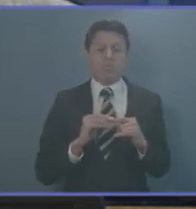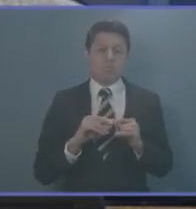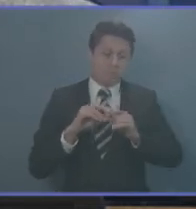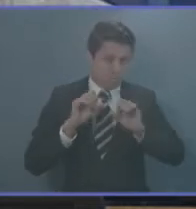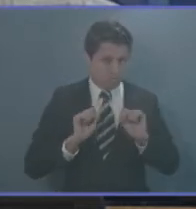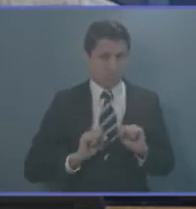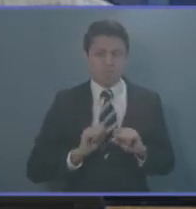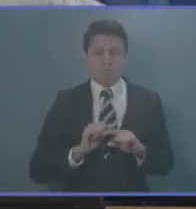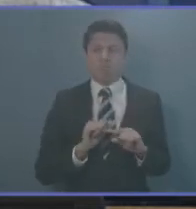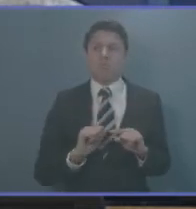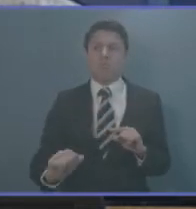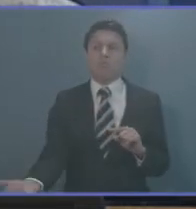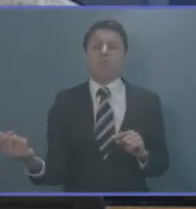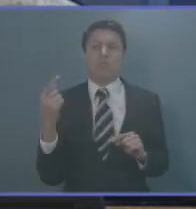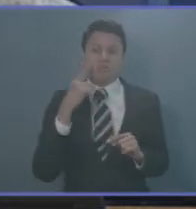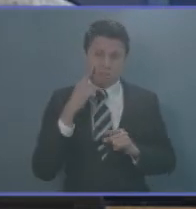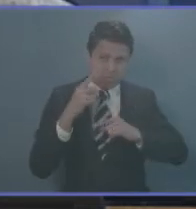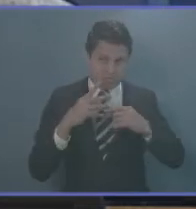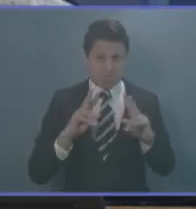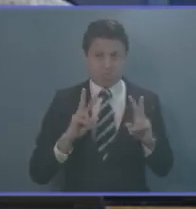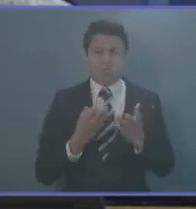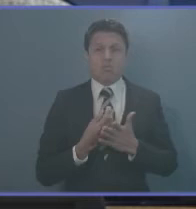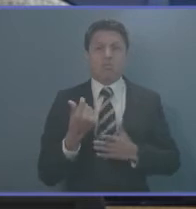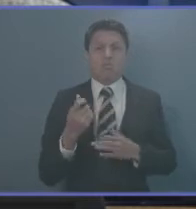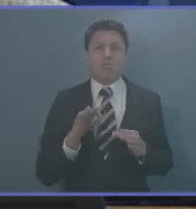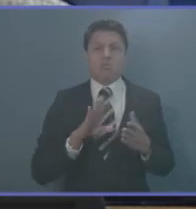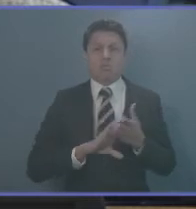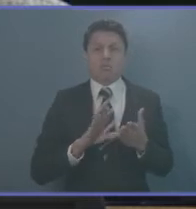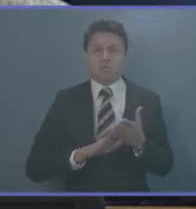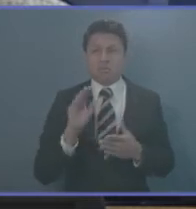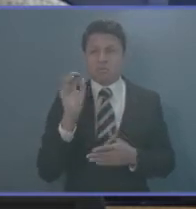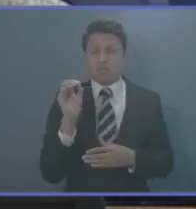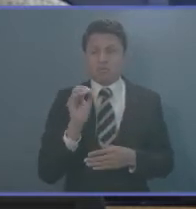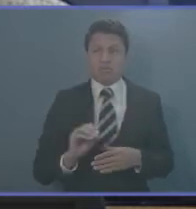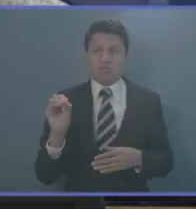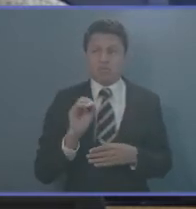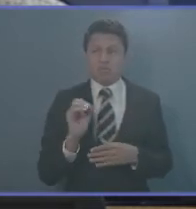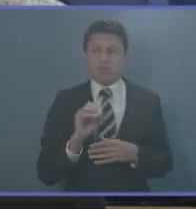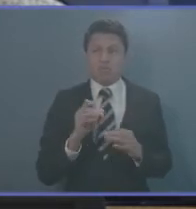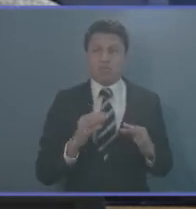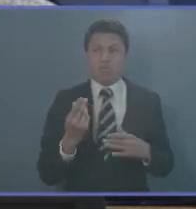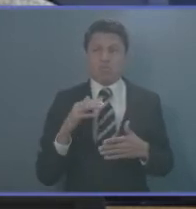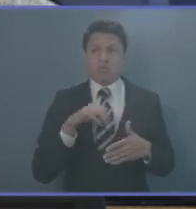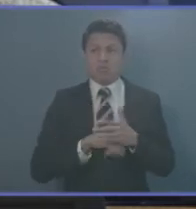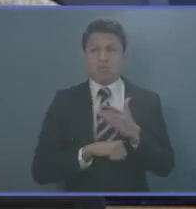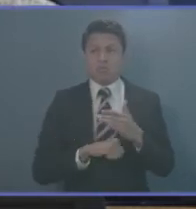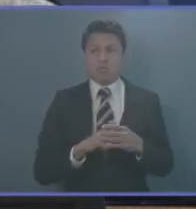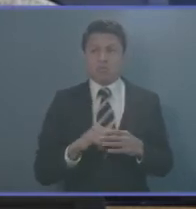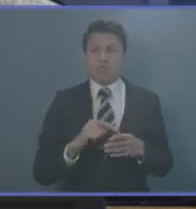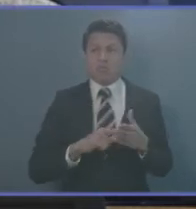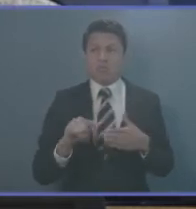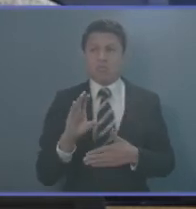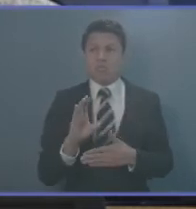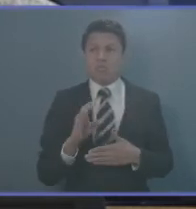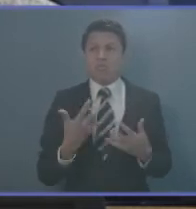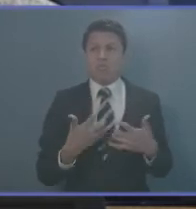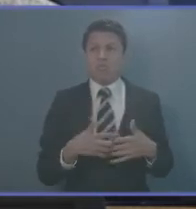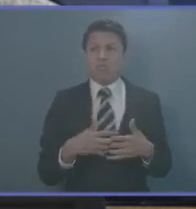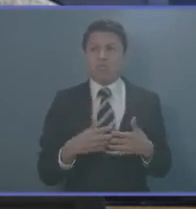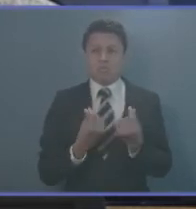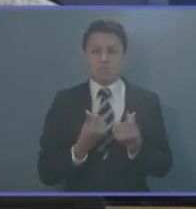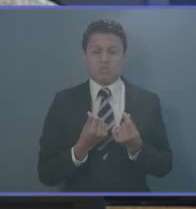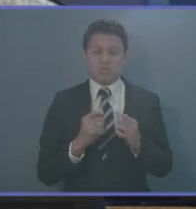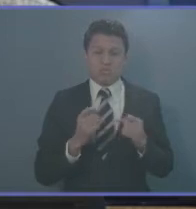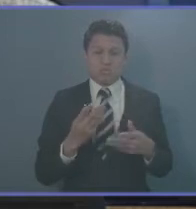el ejercicio que dichas actividades económicas, por lo que pagarán una cuota mensual en concepto de impuesto. C. Las empresas financieras